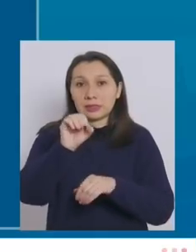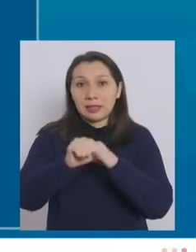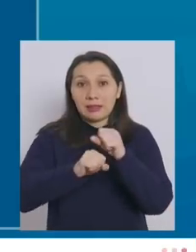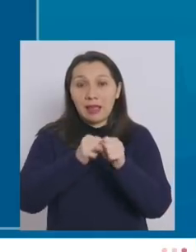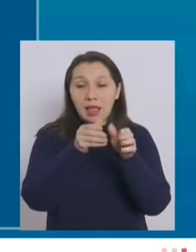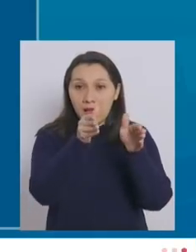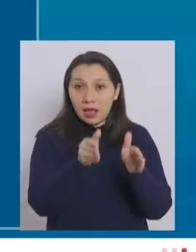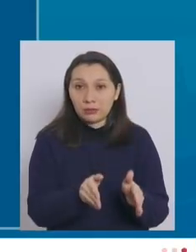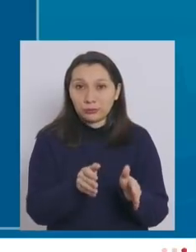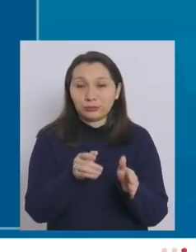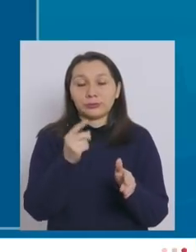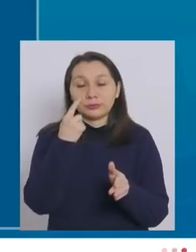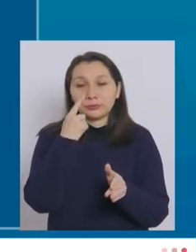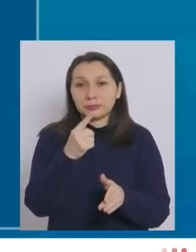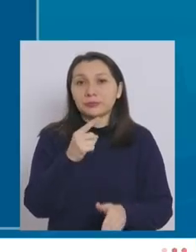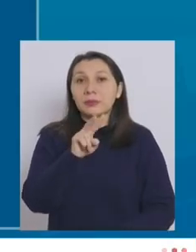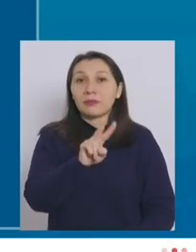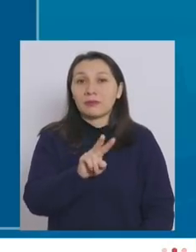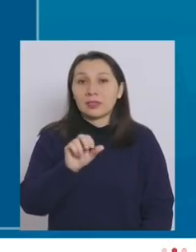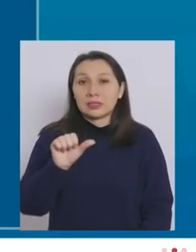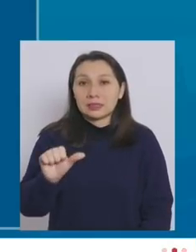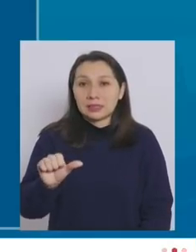años, el